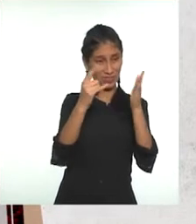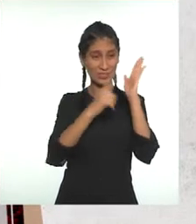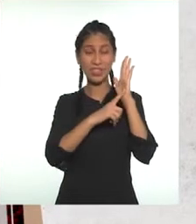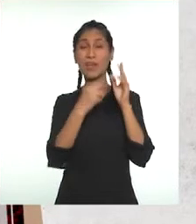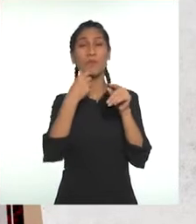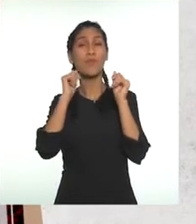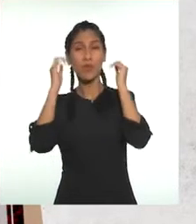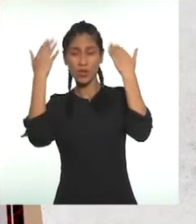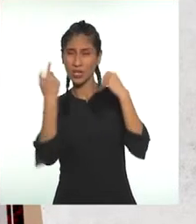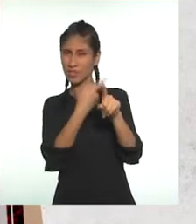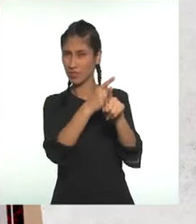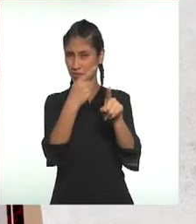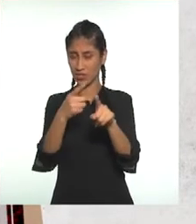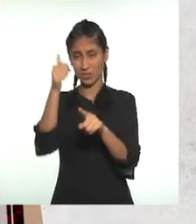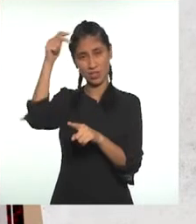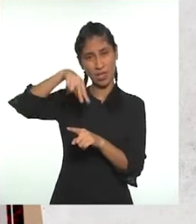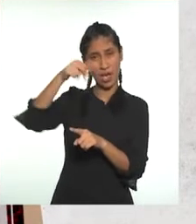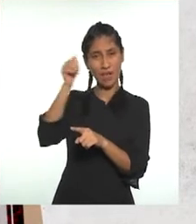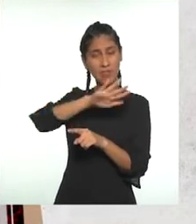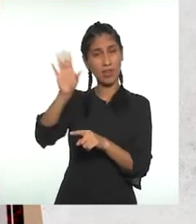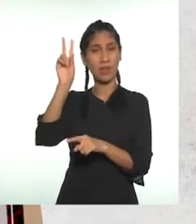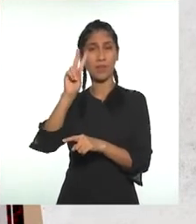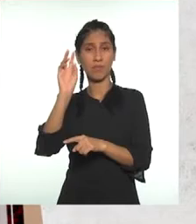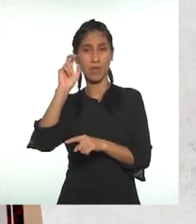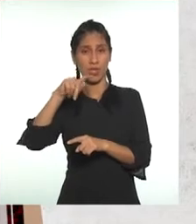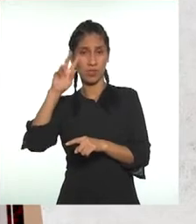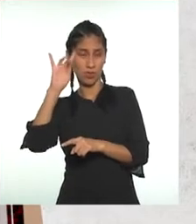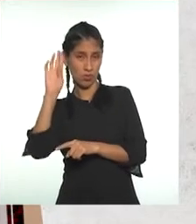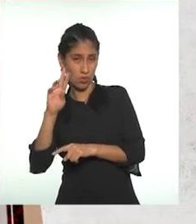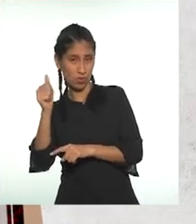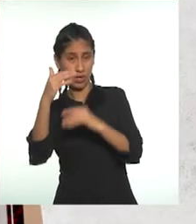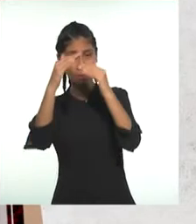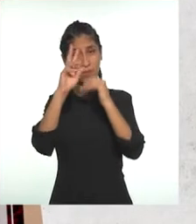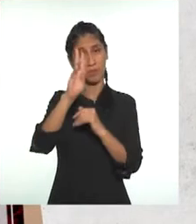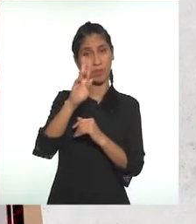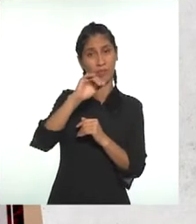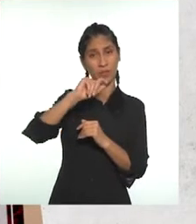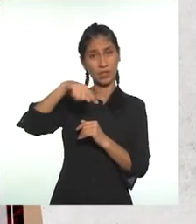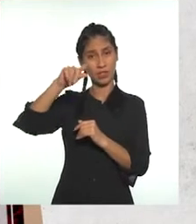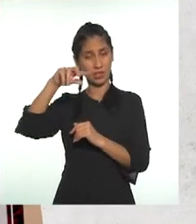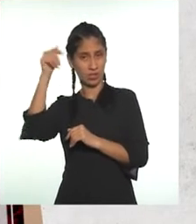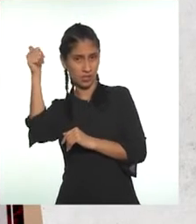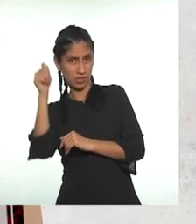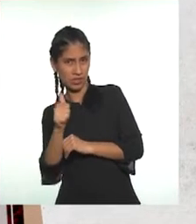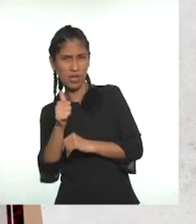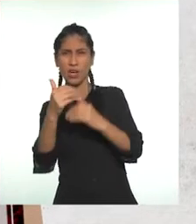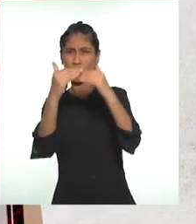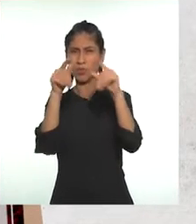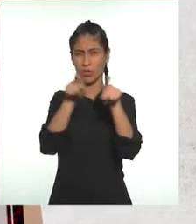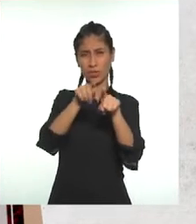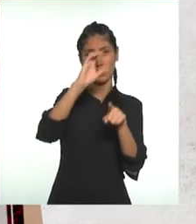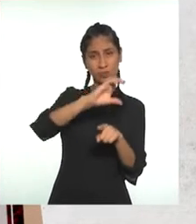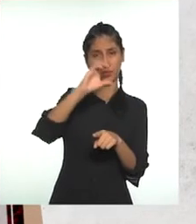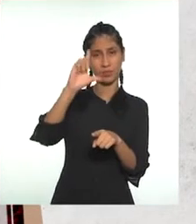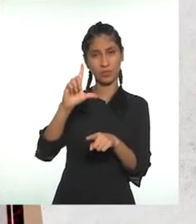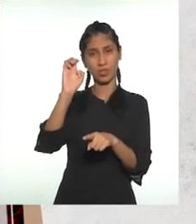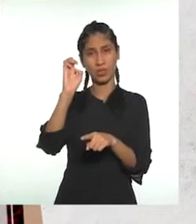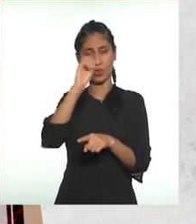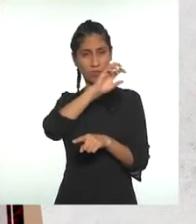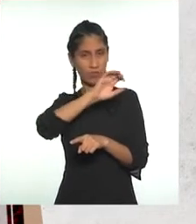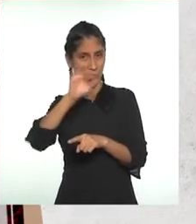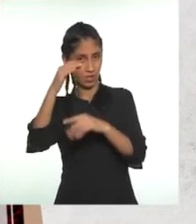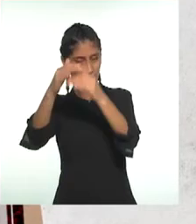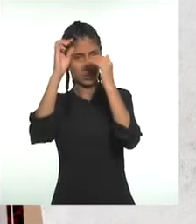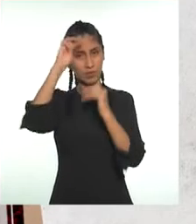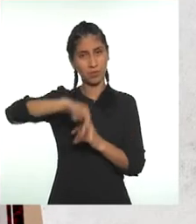de Tarma, Ventura Calamaqui, Brígida Silva de Ochoa, Paula Guamán y Eufrasia Ramos, Cleofé de Toledo,